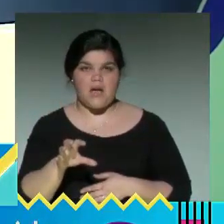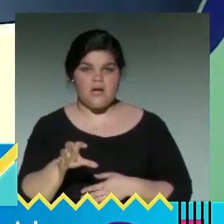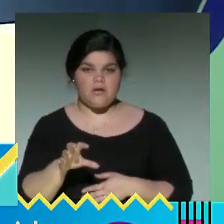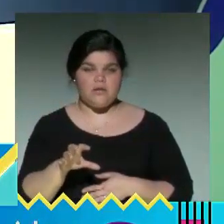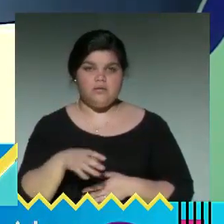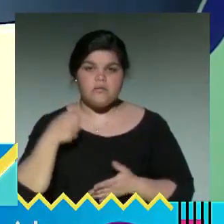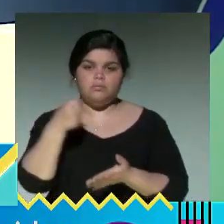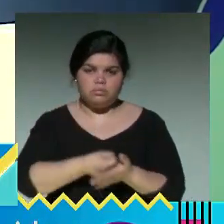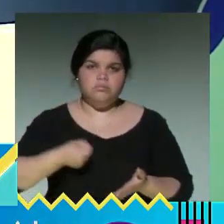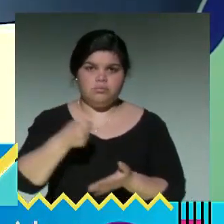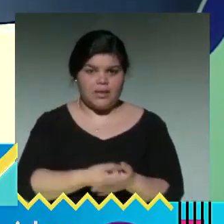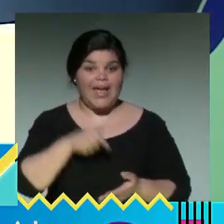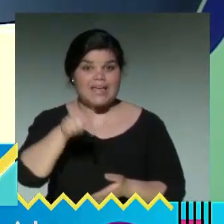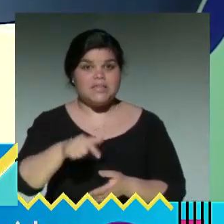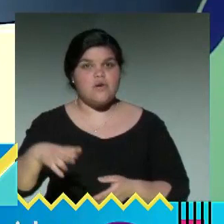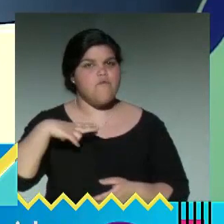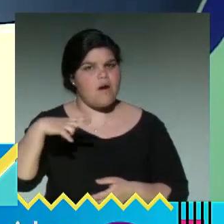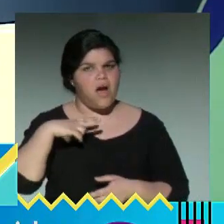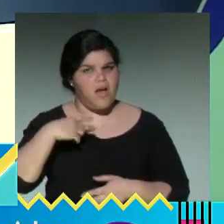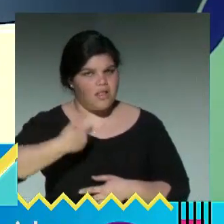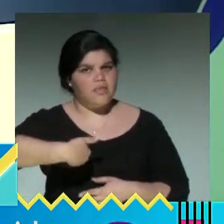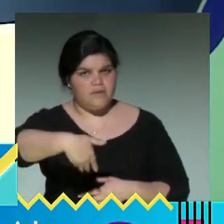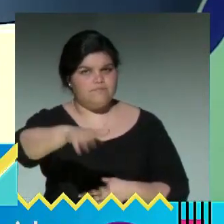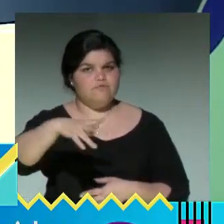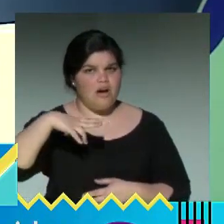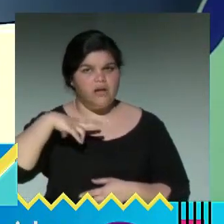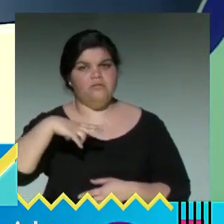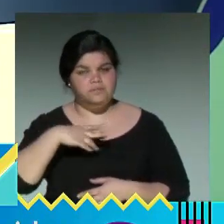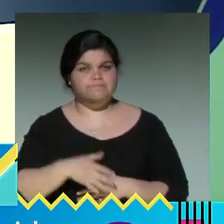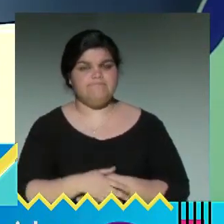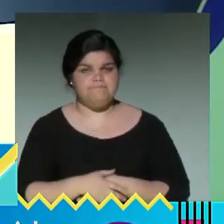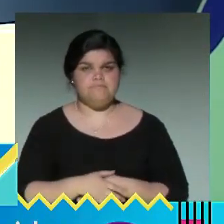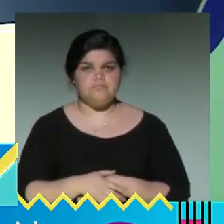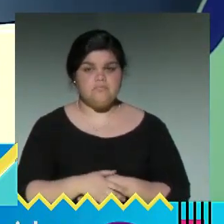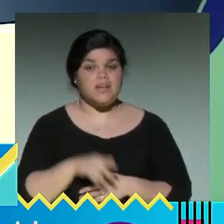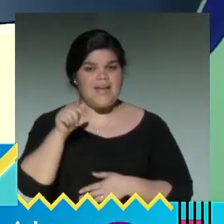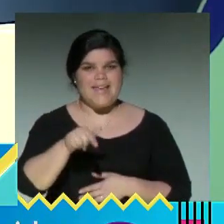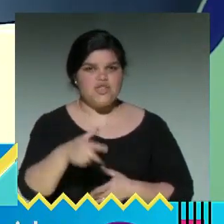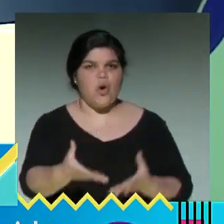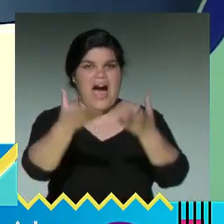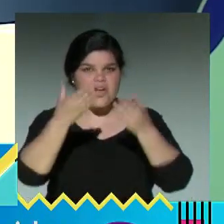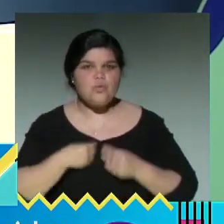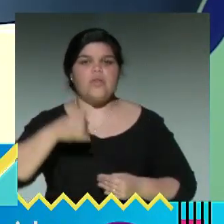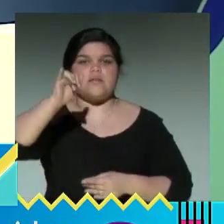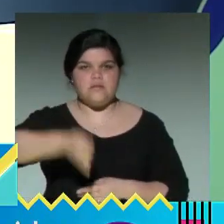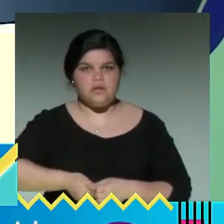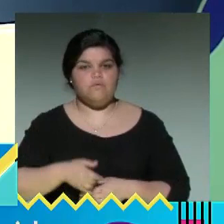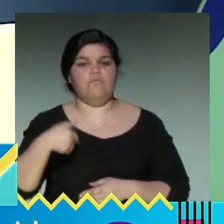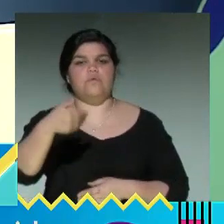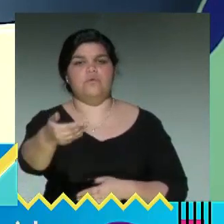ese desafío todavía está pendiente. Creo que podría potenciar y generar